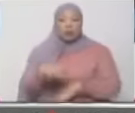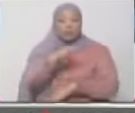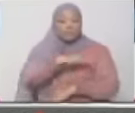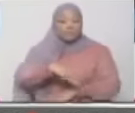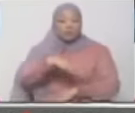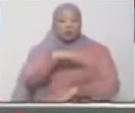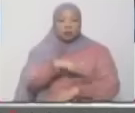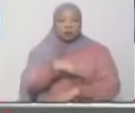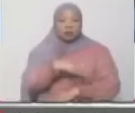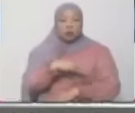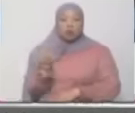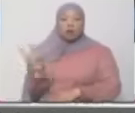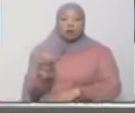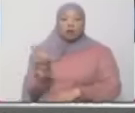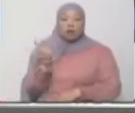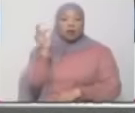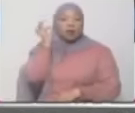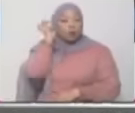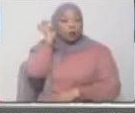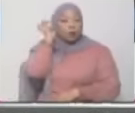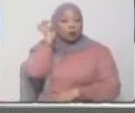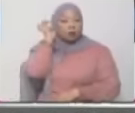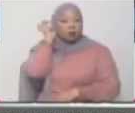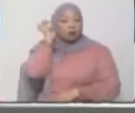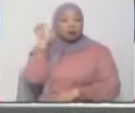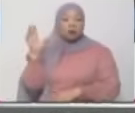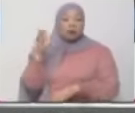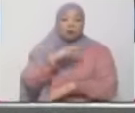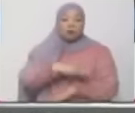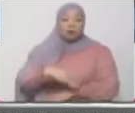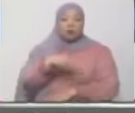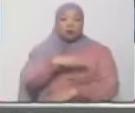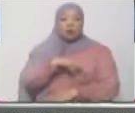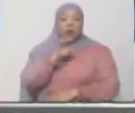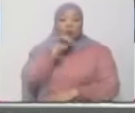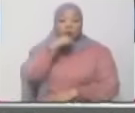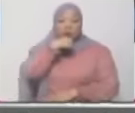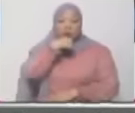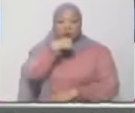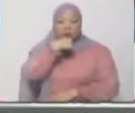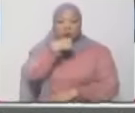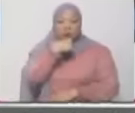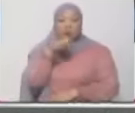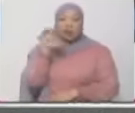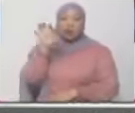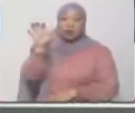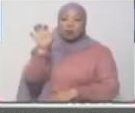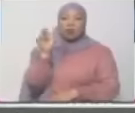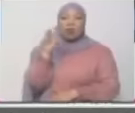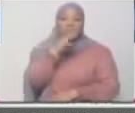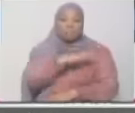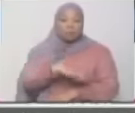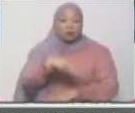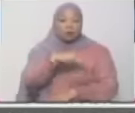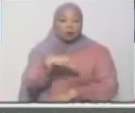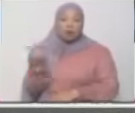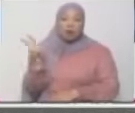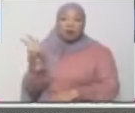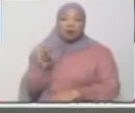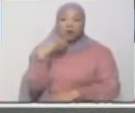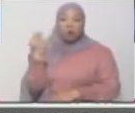misión Venezuela Mujer, la gran misión Abuelos y Abuelos de la Patria, la gran misión Venezuela